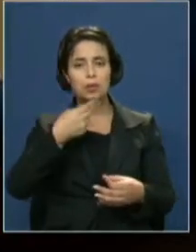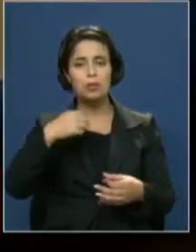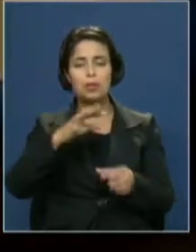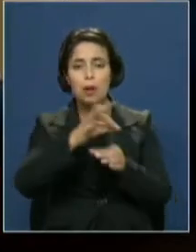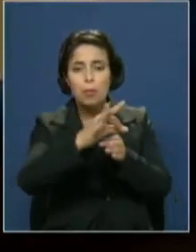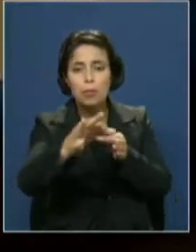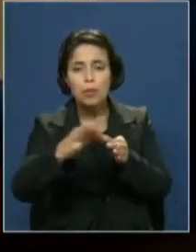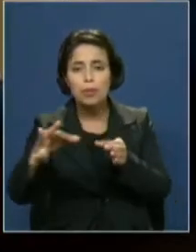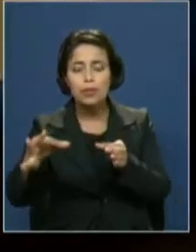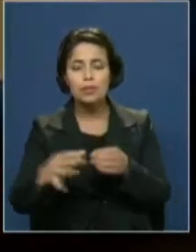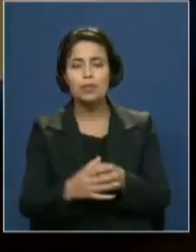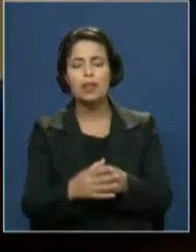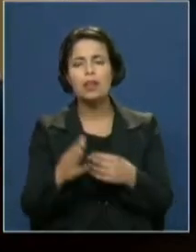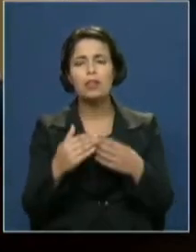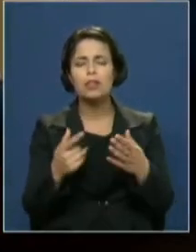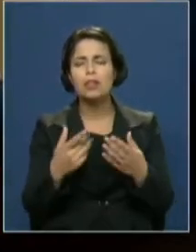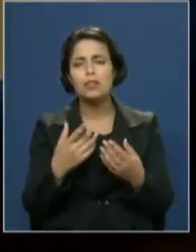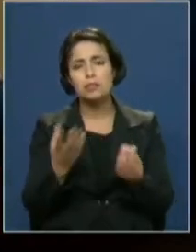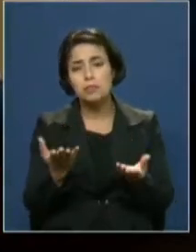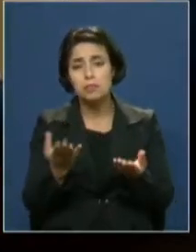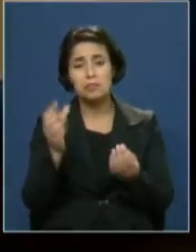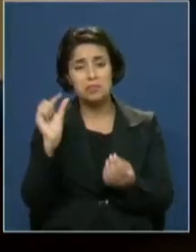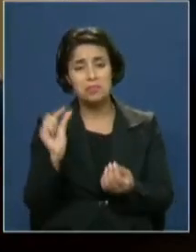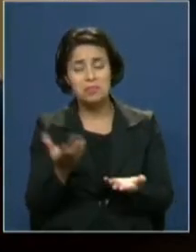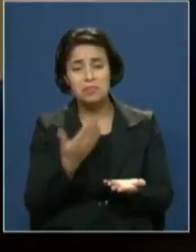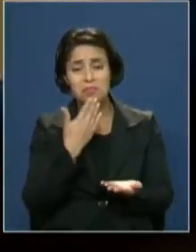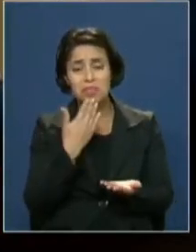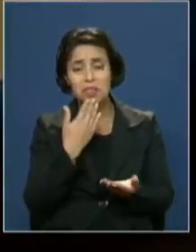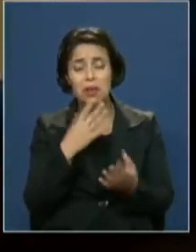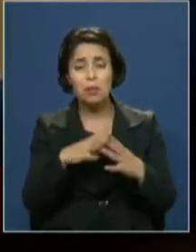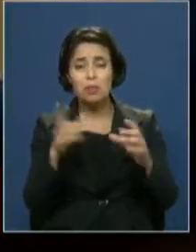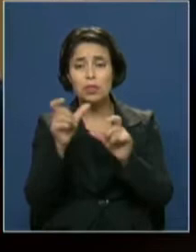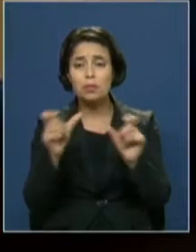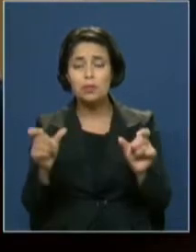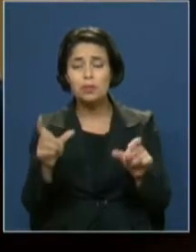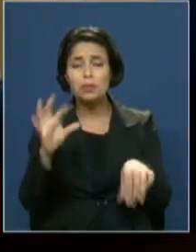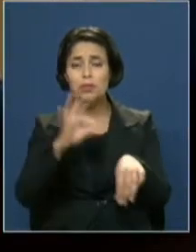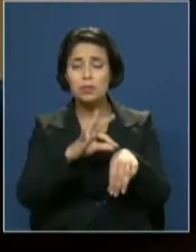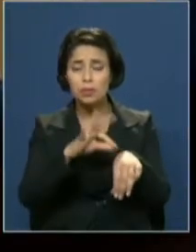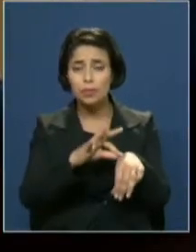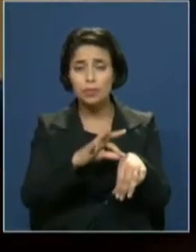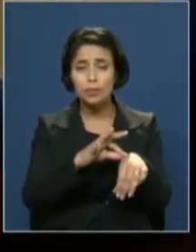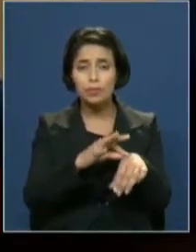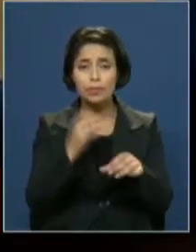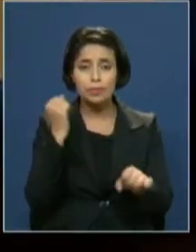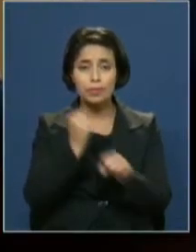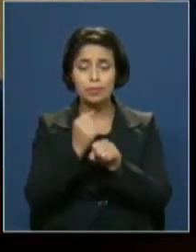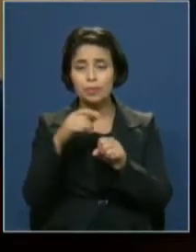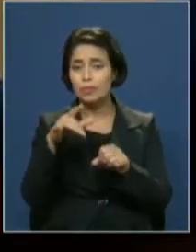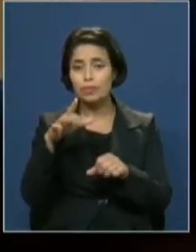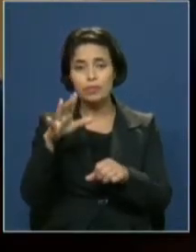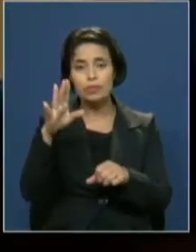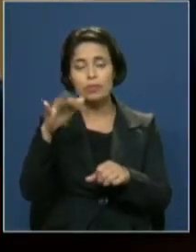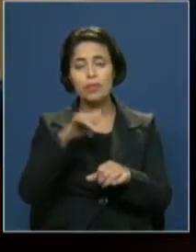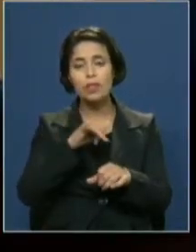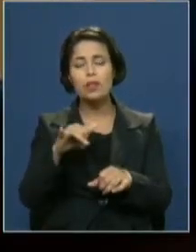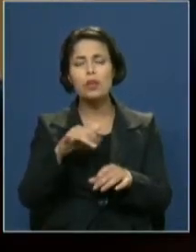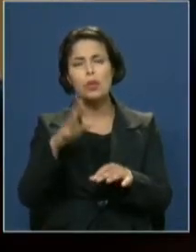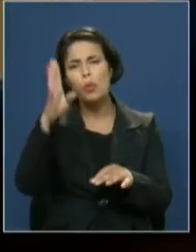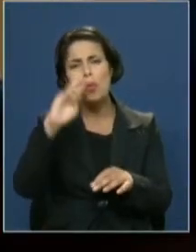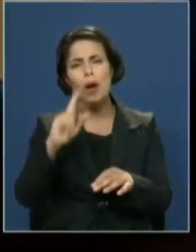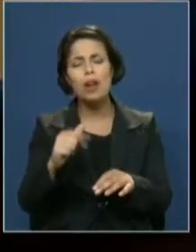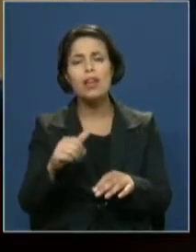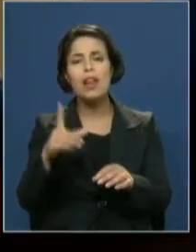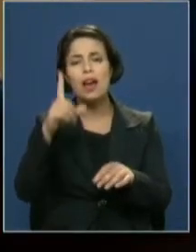provincia, donde, y por si fuera poco, la mayoría de estos médicos trabajan igualmente en la clínica privada de la